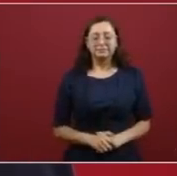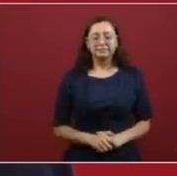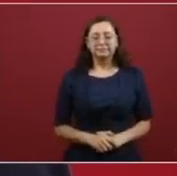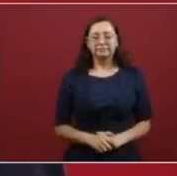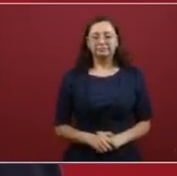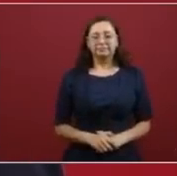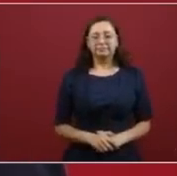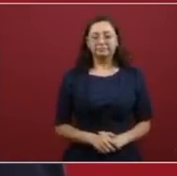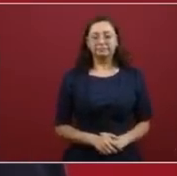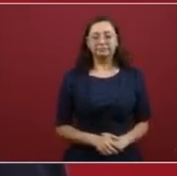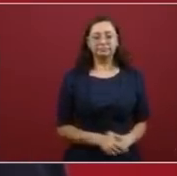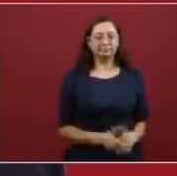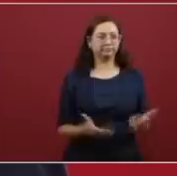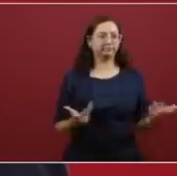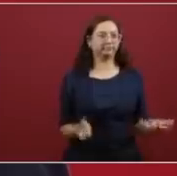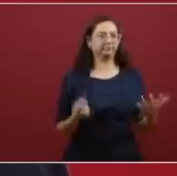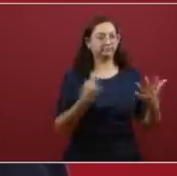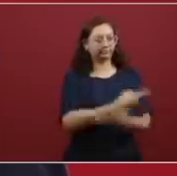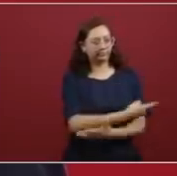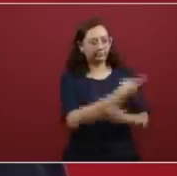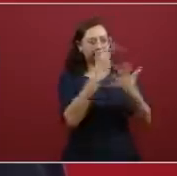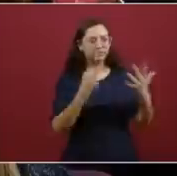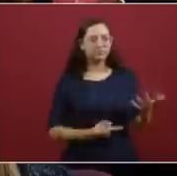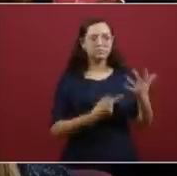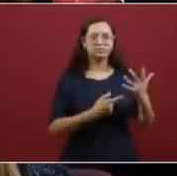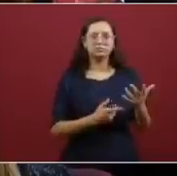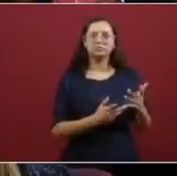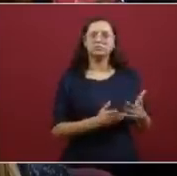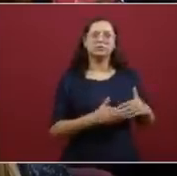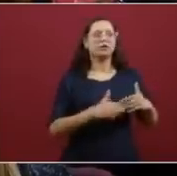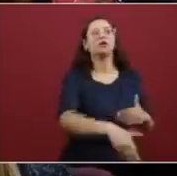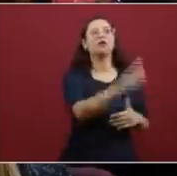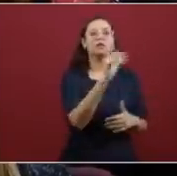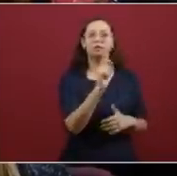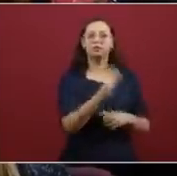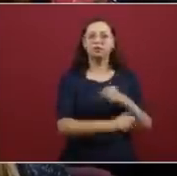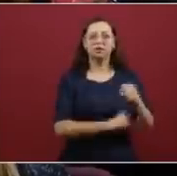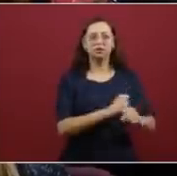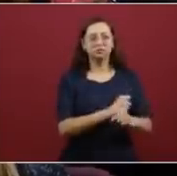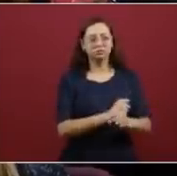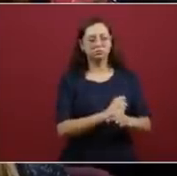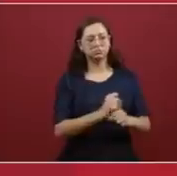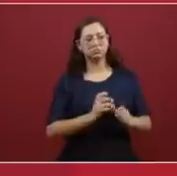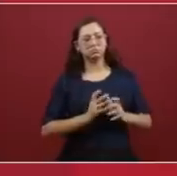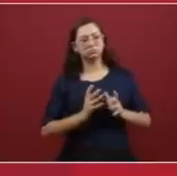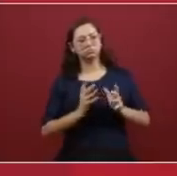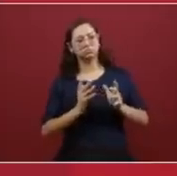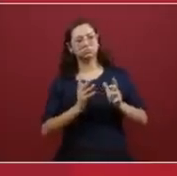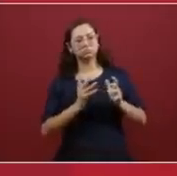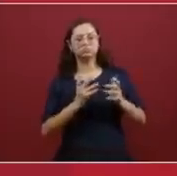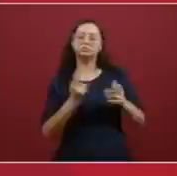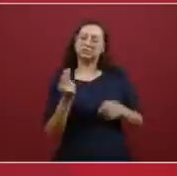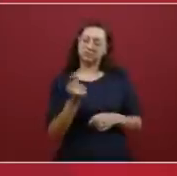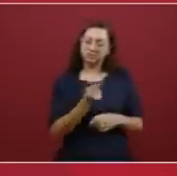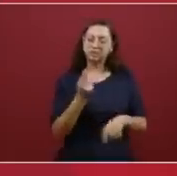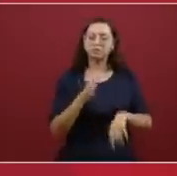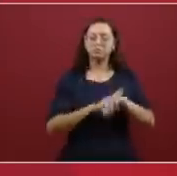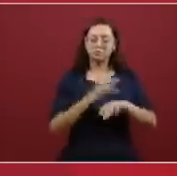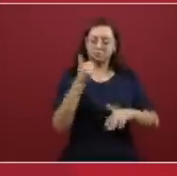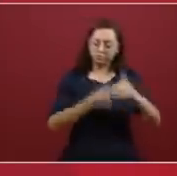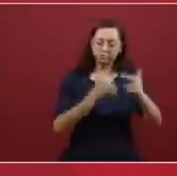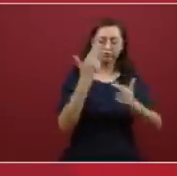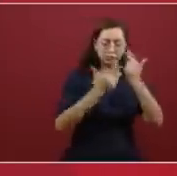Entonces, todo eso habría que revisarlo. Ahora no, porque lo